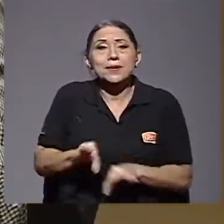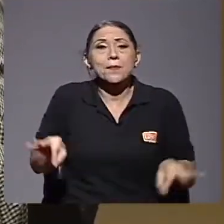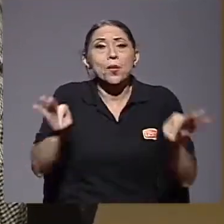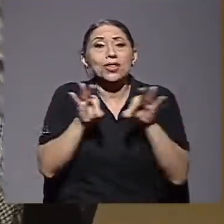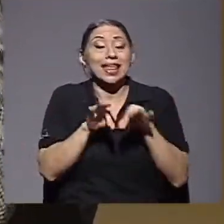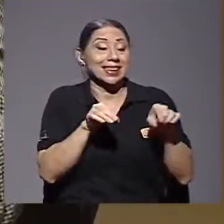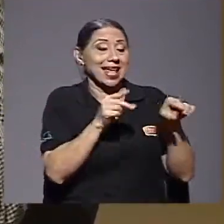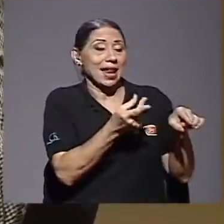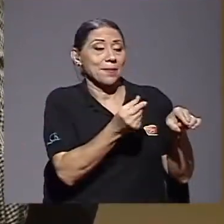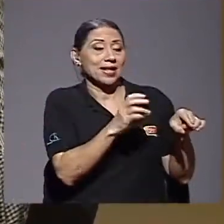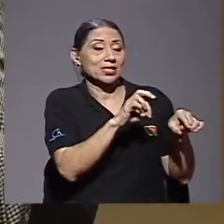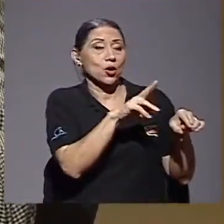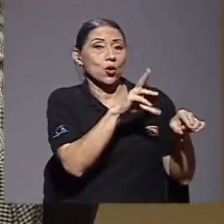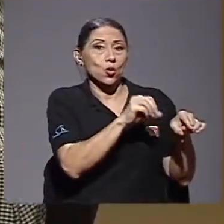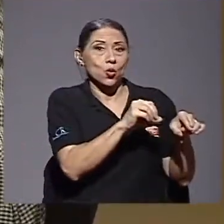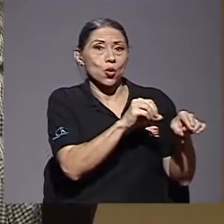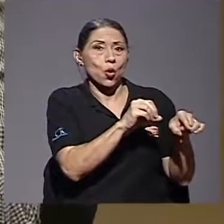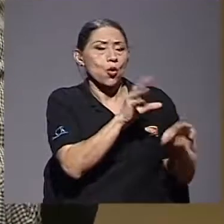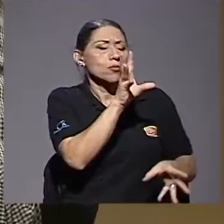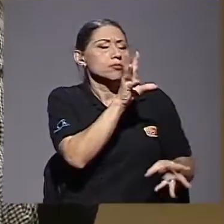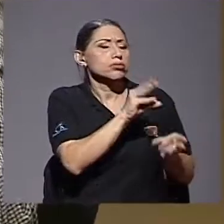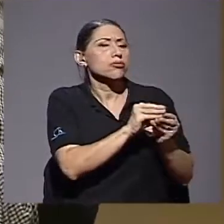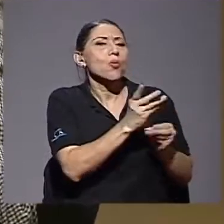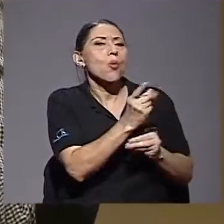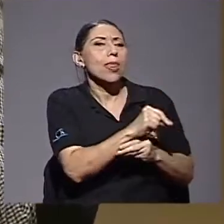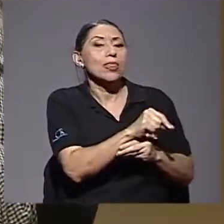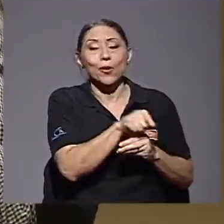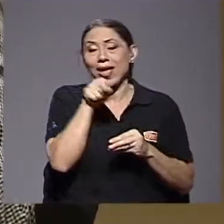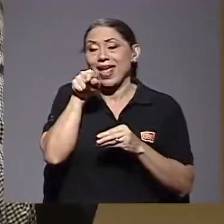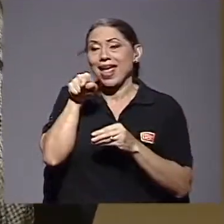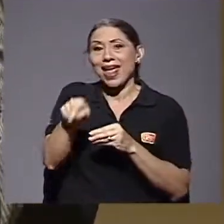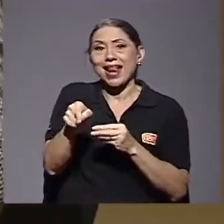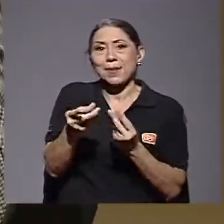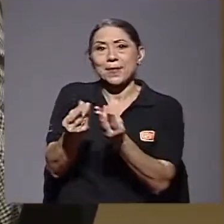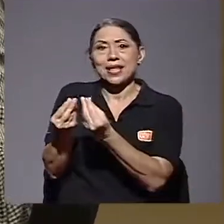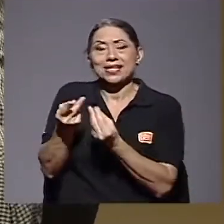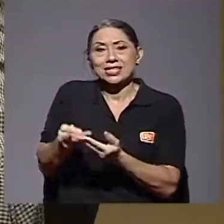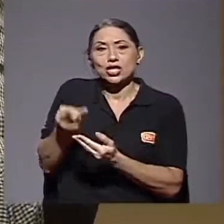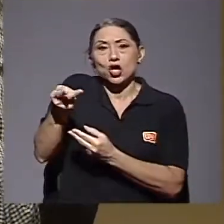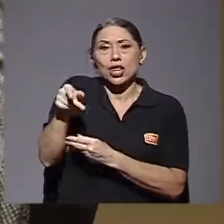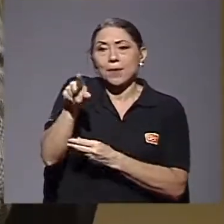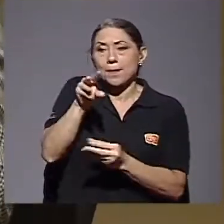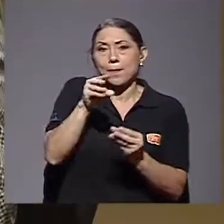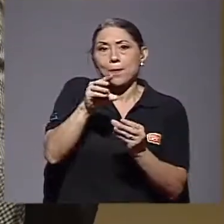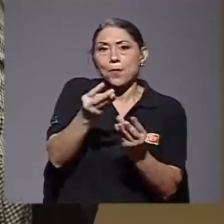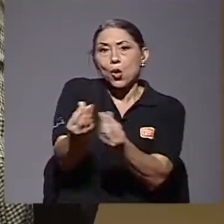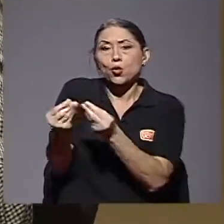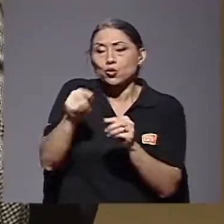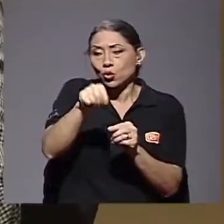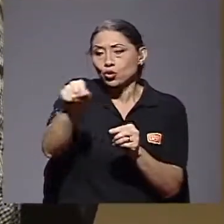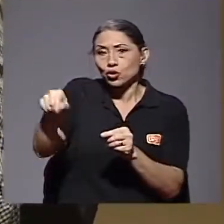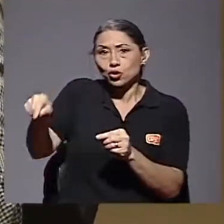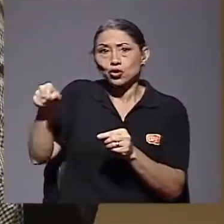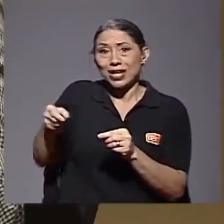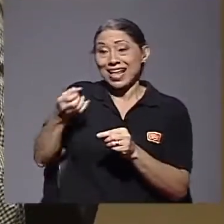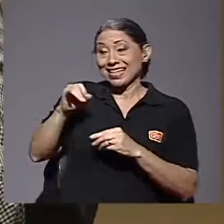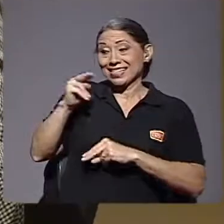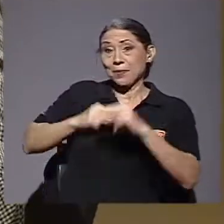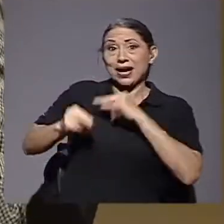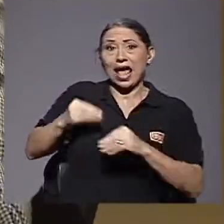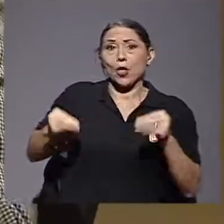crudo y el precio de productos. Si los mercados para los productos tienen mayor demanda, buena